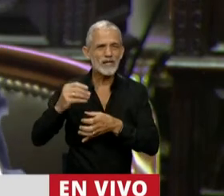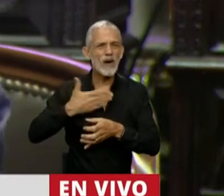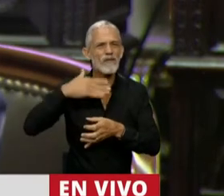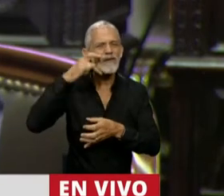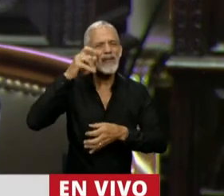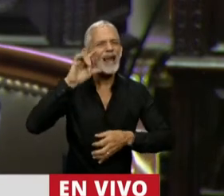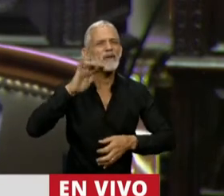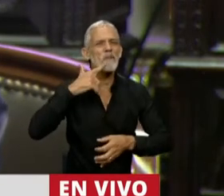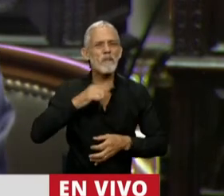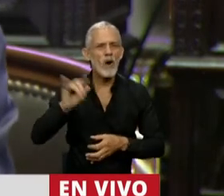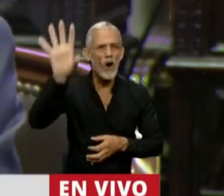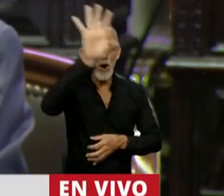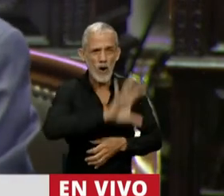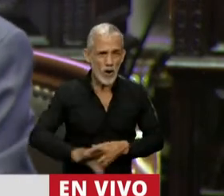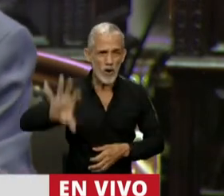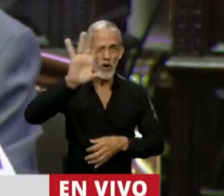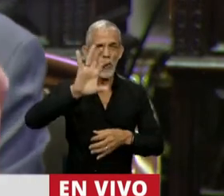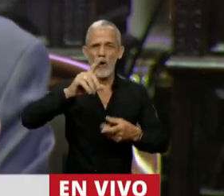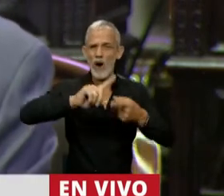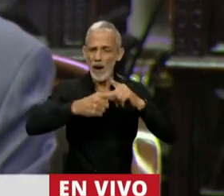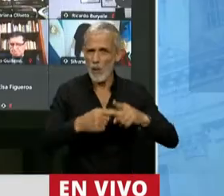de concertación, es decir,